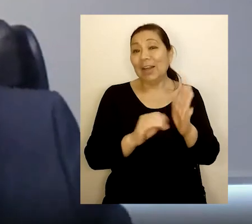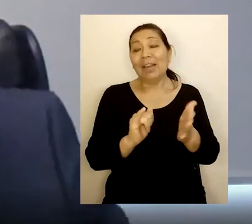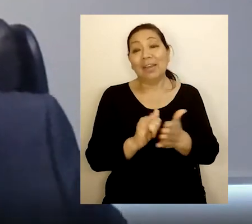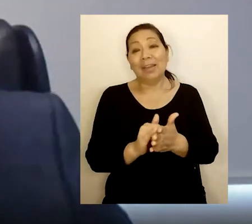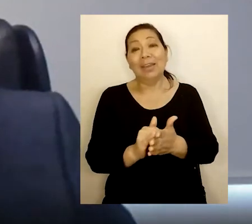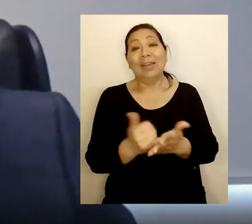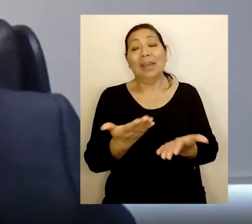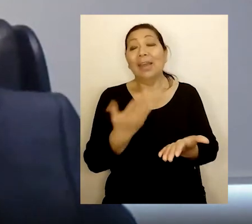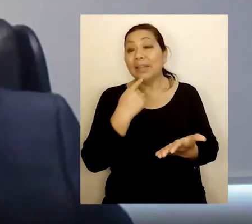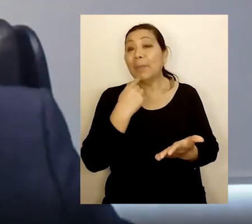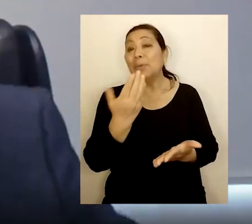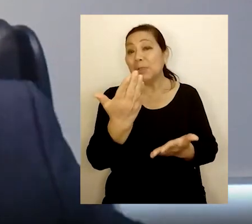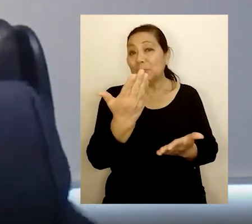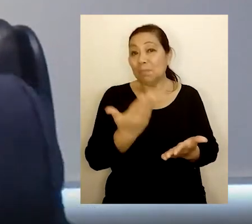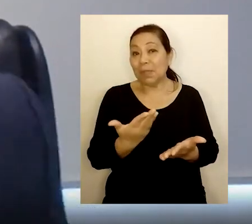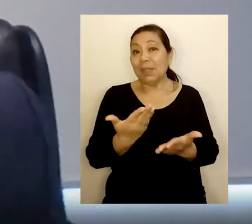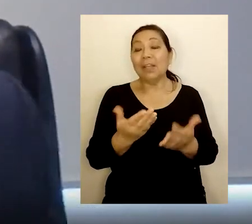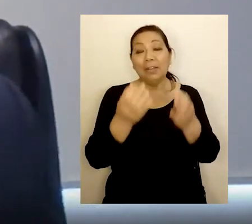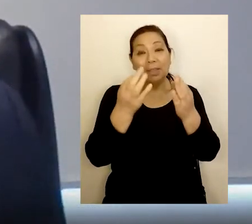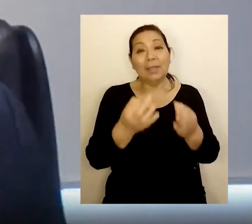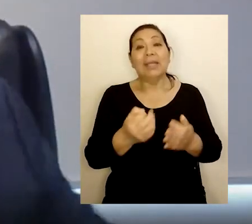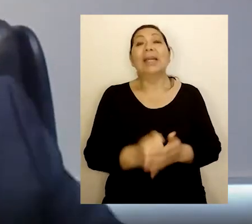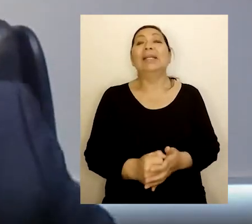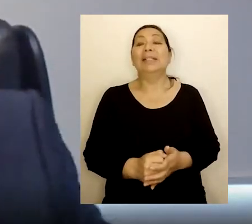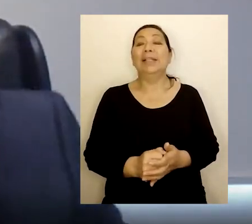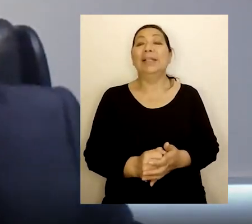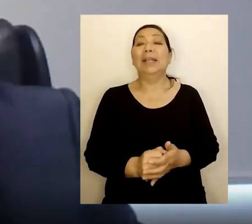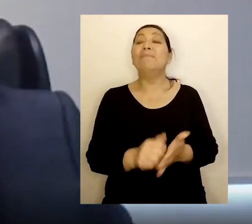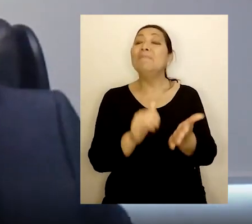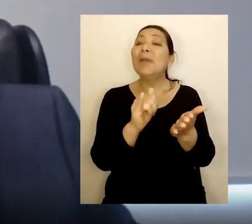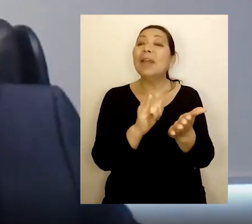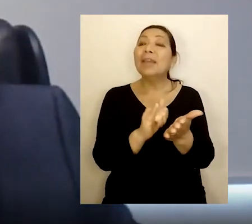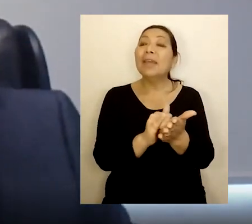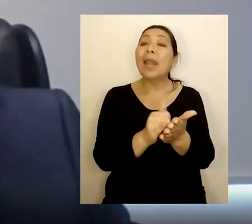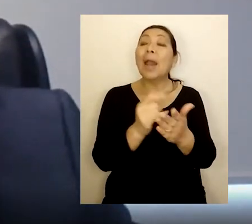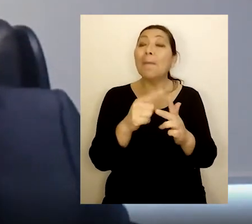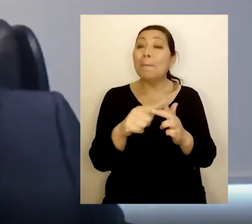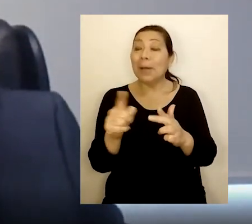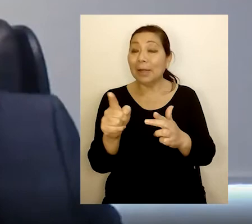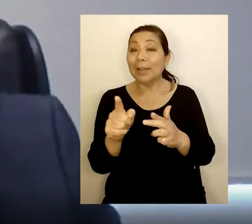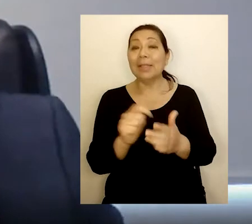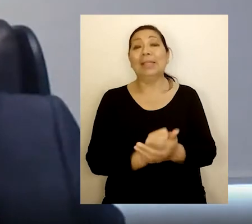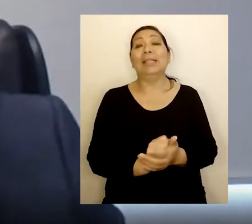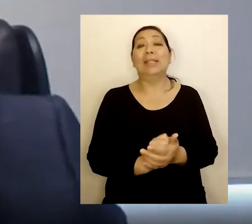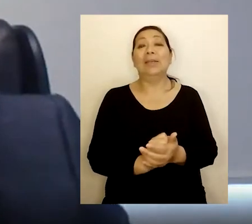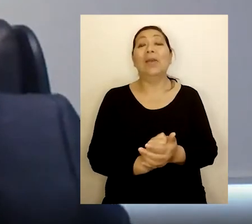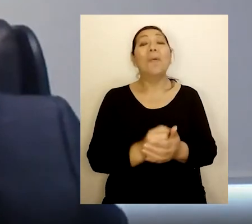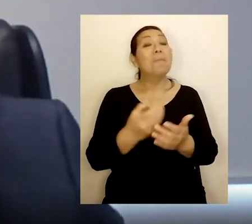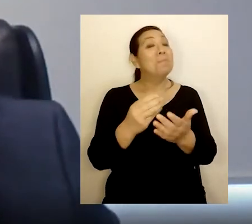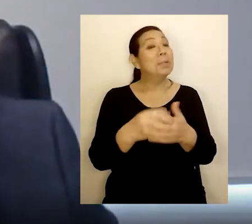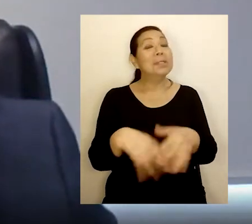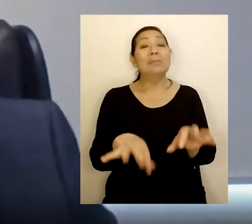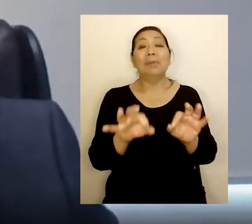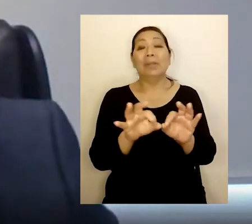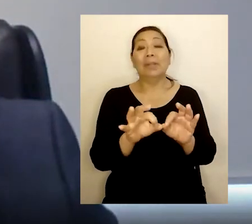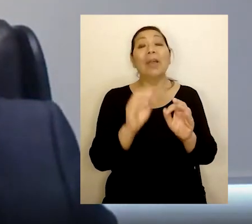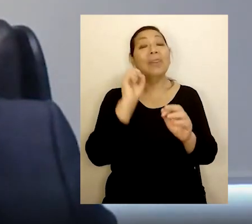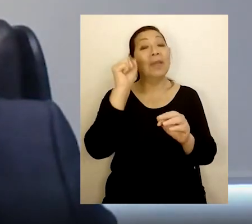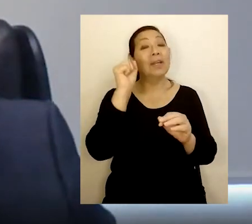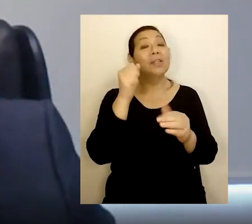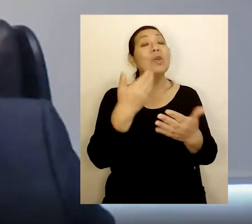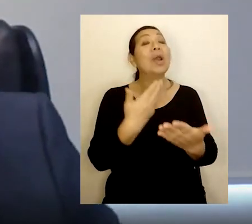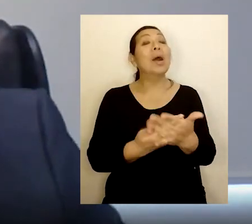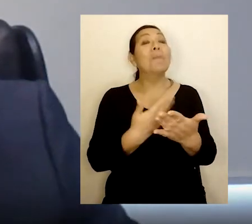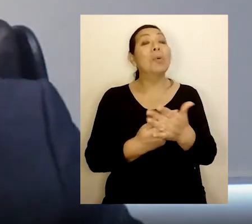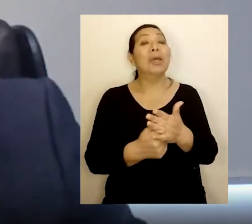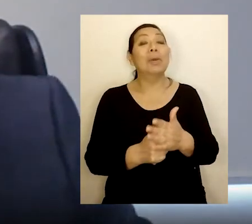y lo que estamos pidiendo finalmente, señores magistrados, es que a partir de la vulneración fundamental al derecho a la